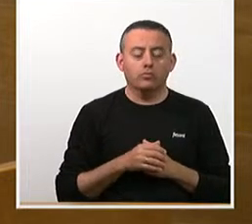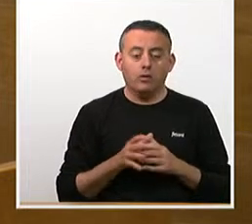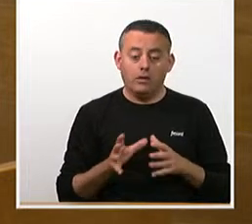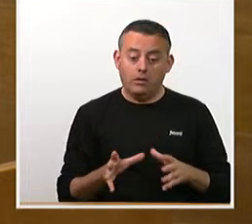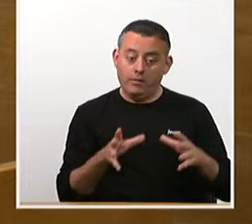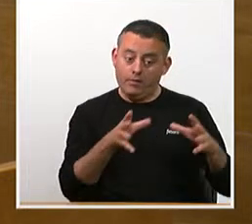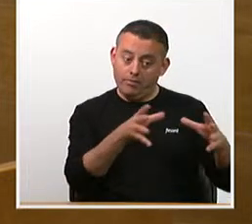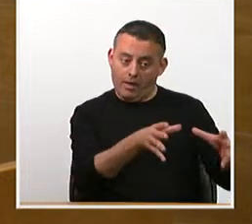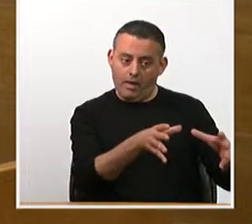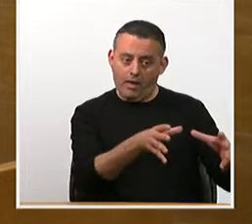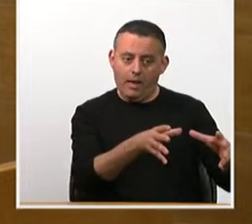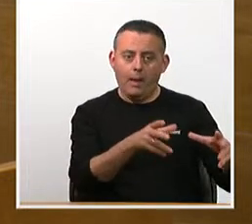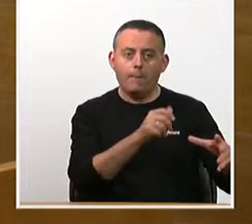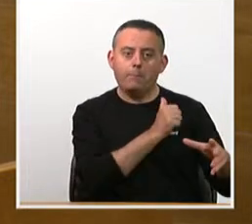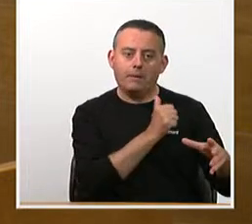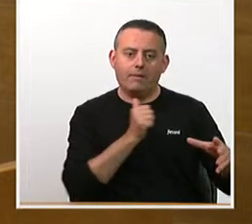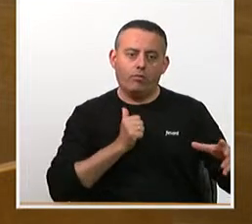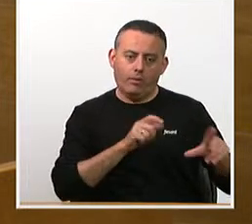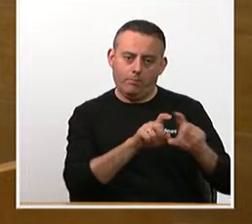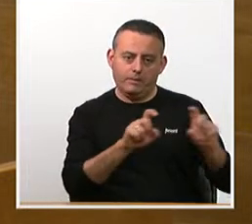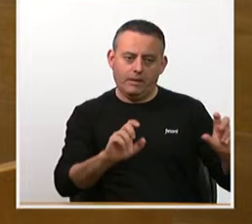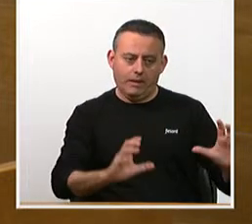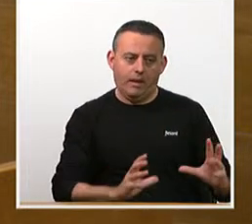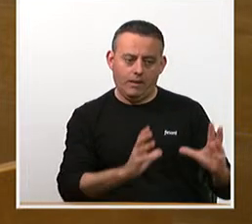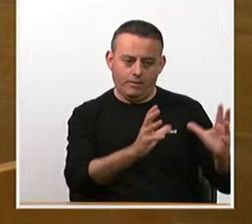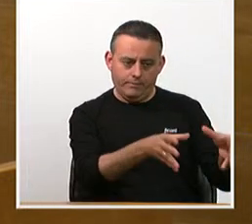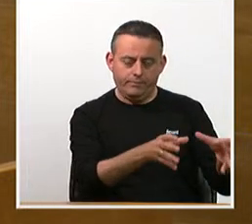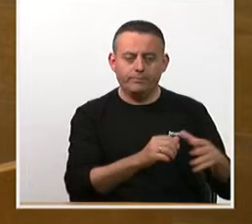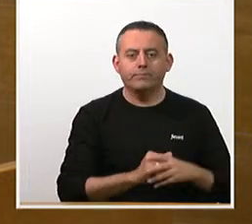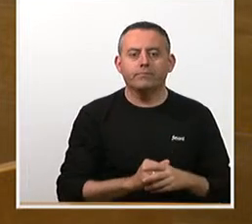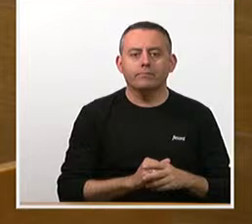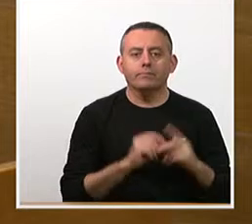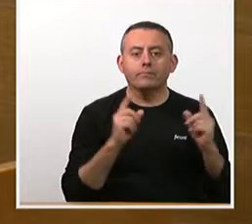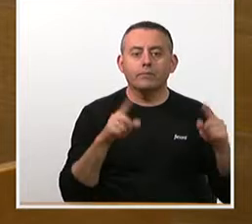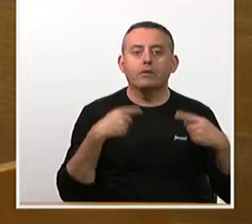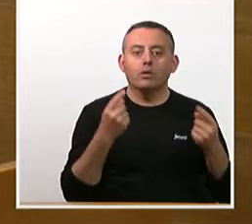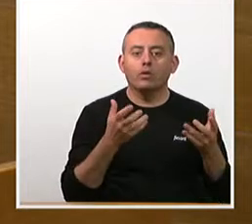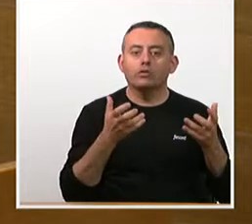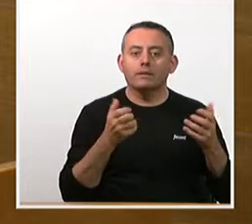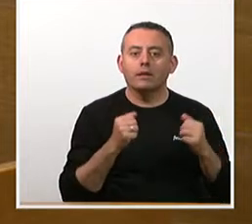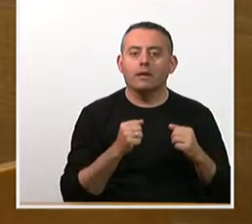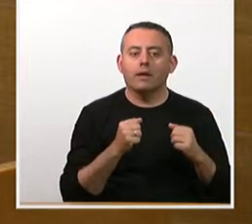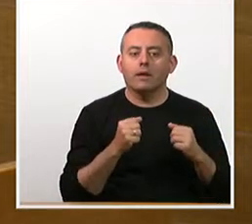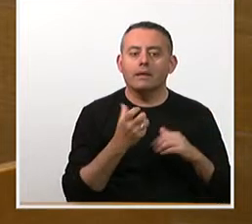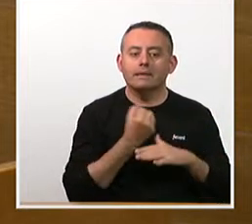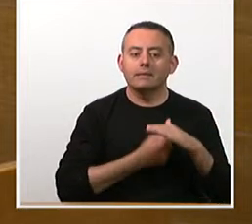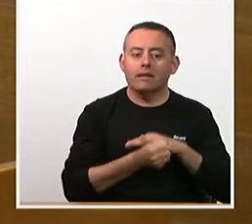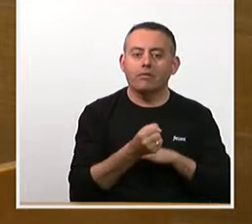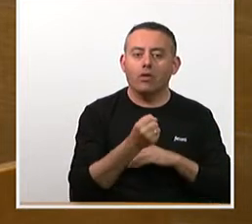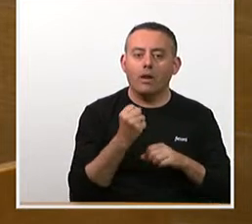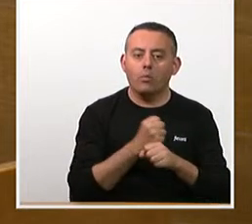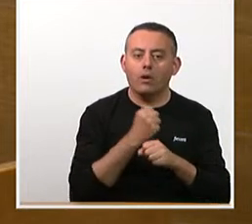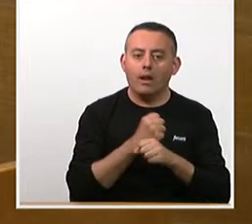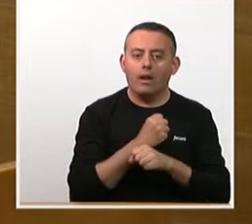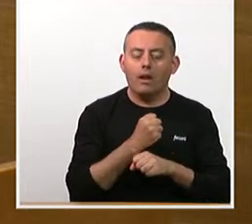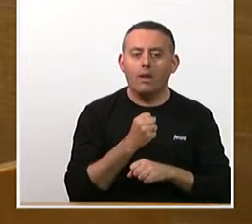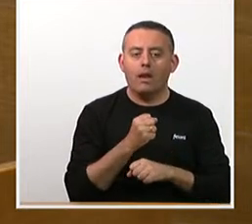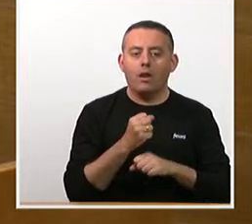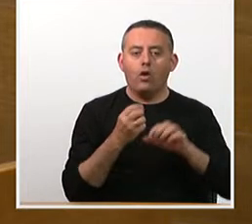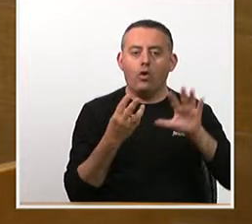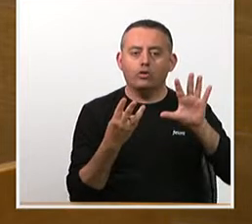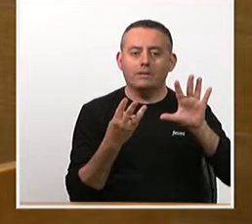privado al ámbito empresarial se consiguió una inserción laboral por encima del